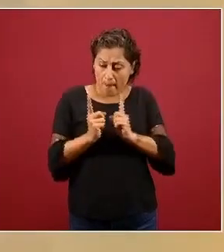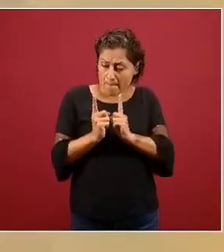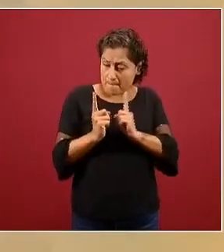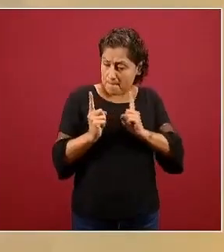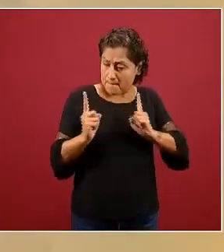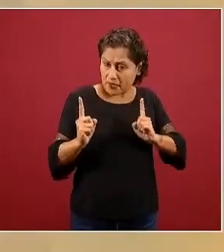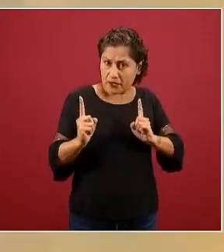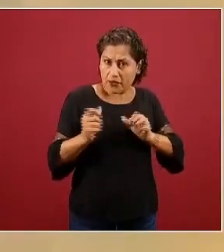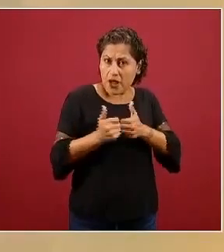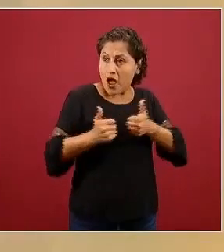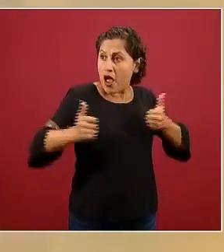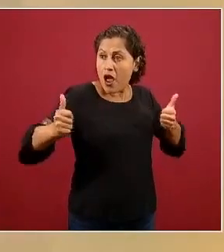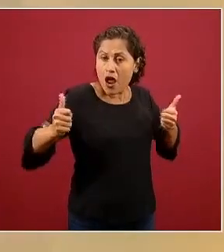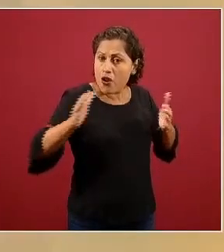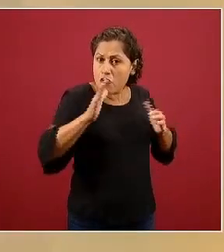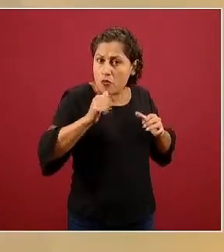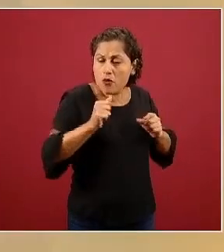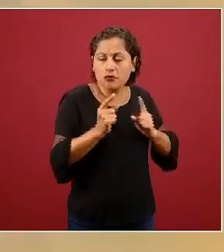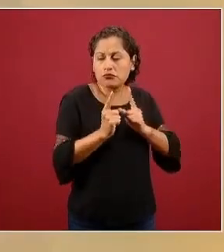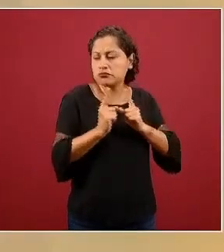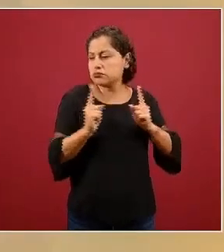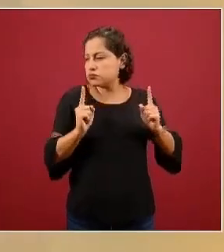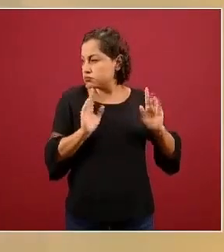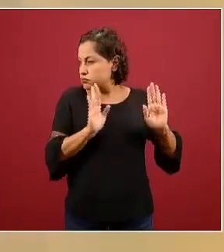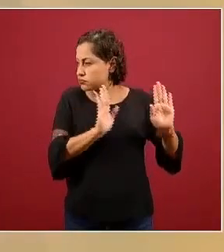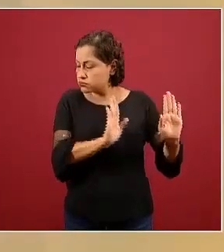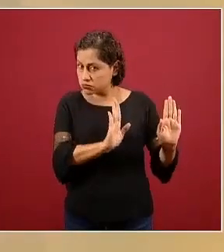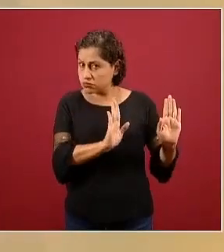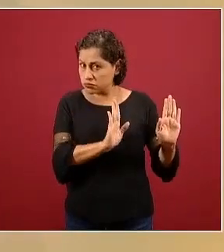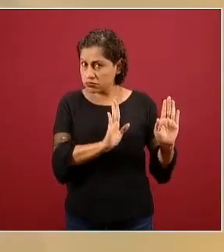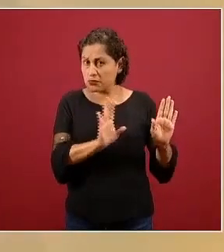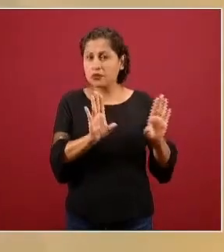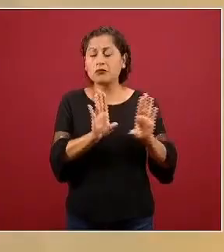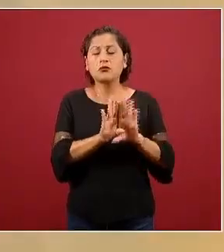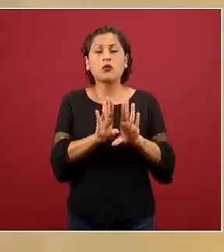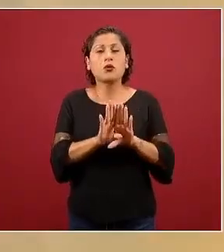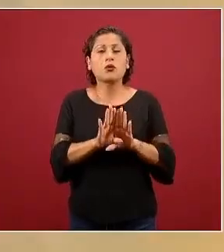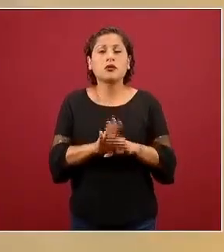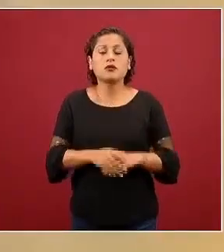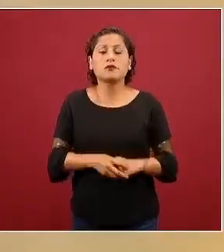lugar, le doy su espacio, ¿no? En el cual dejo que